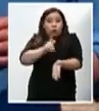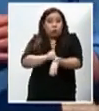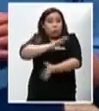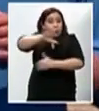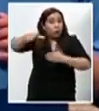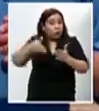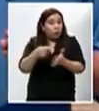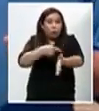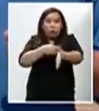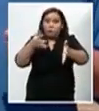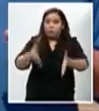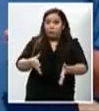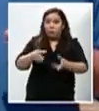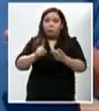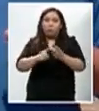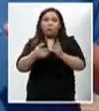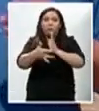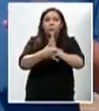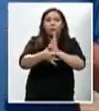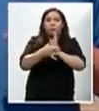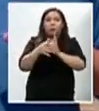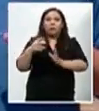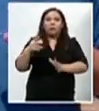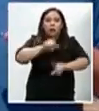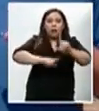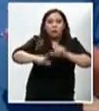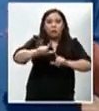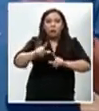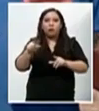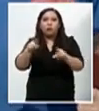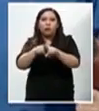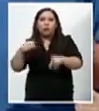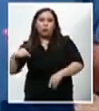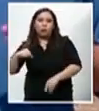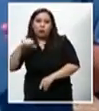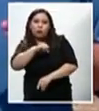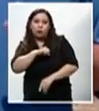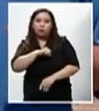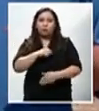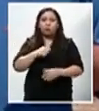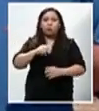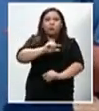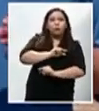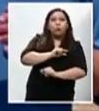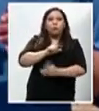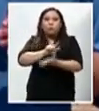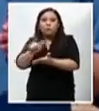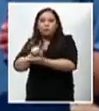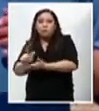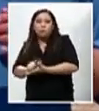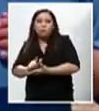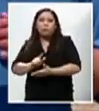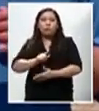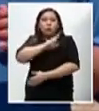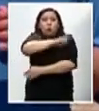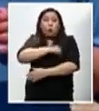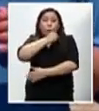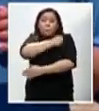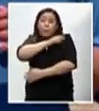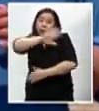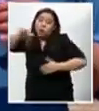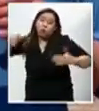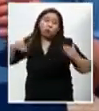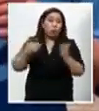médicos, enfermeras, personal técnico, personal administrativo, de seguridad, de limpieza, de todos los